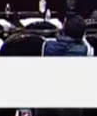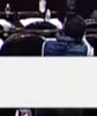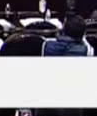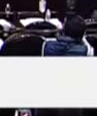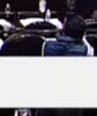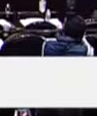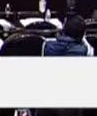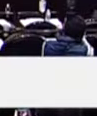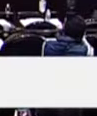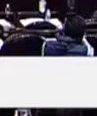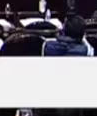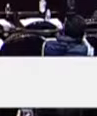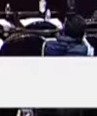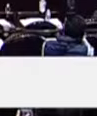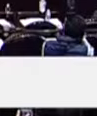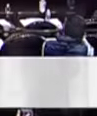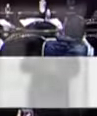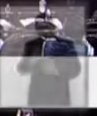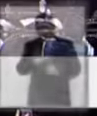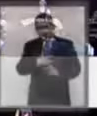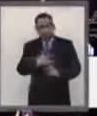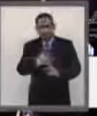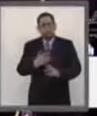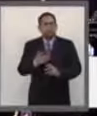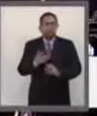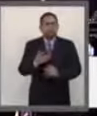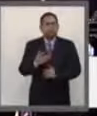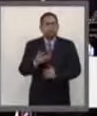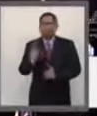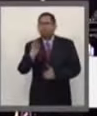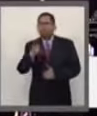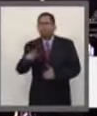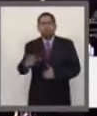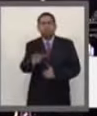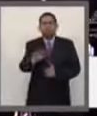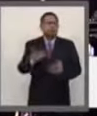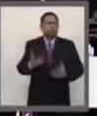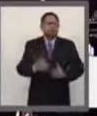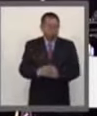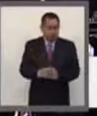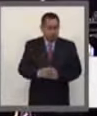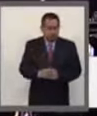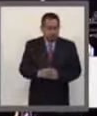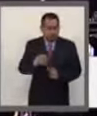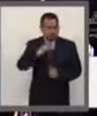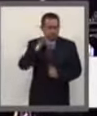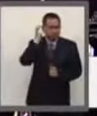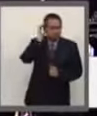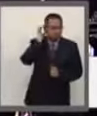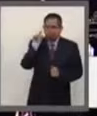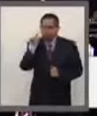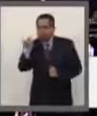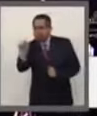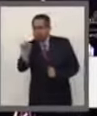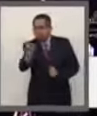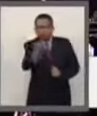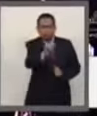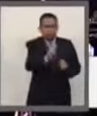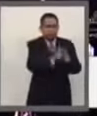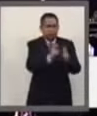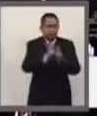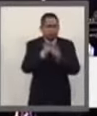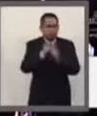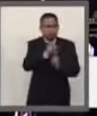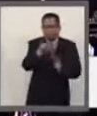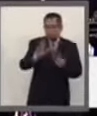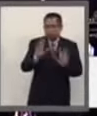el tiempo es ¿qué es lo mejor para nuestro país? Y yo escucho a algunos grupos parlamentarios aquí representados, no a